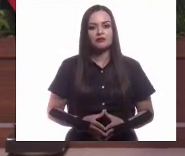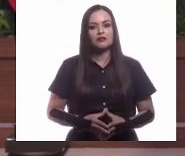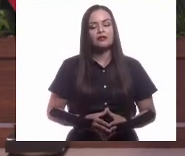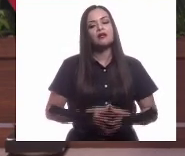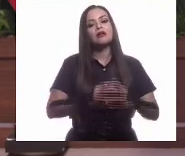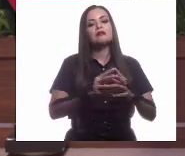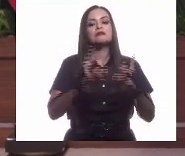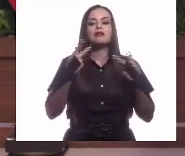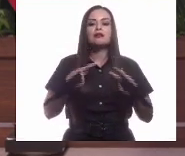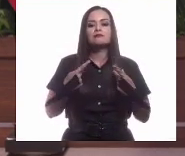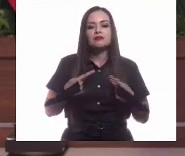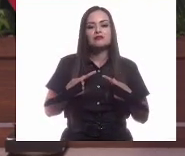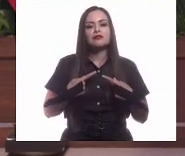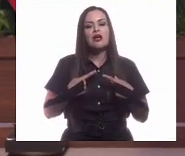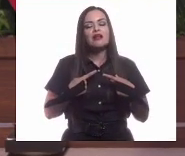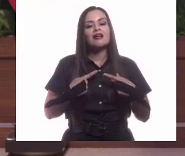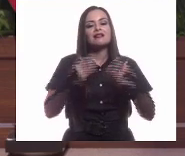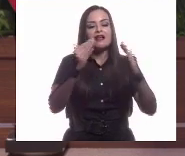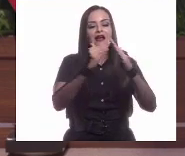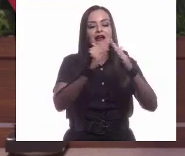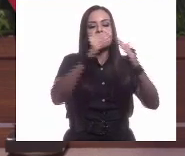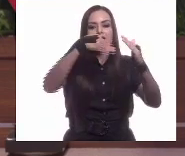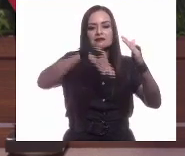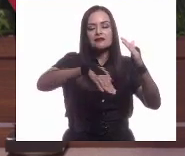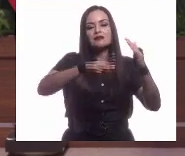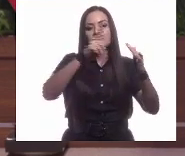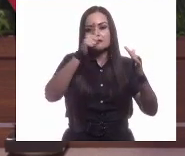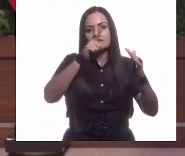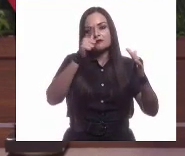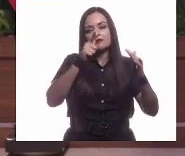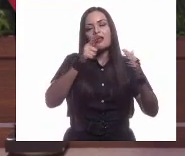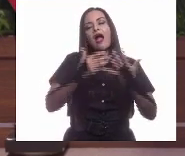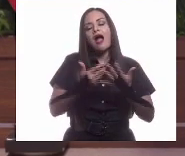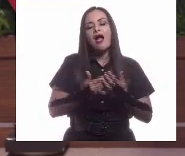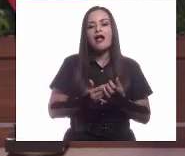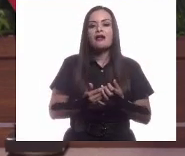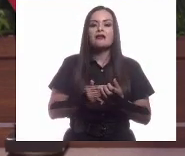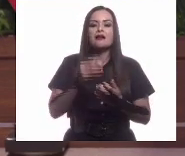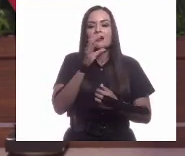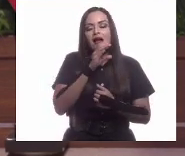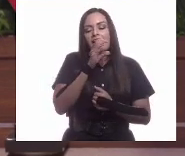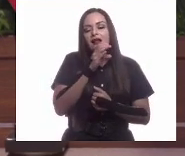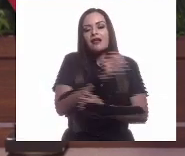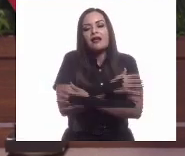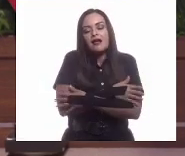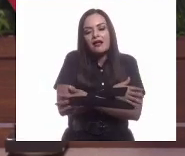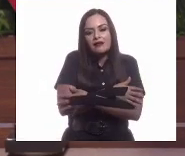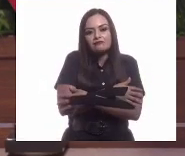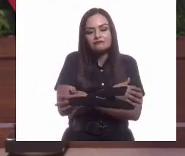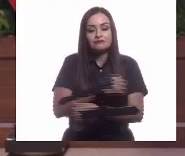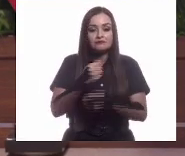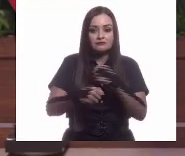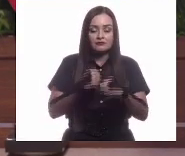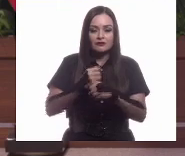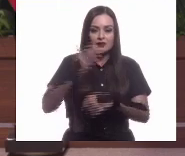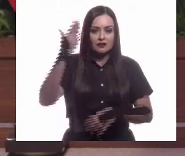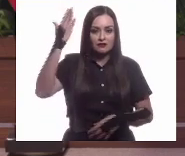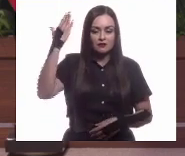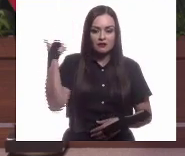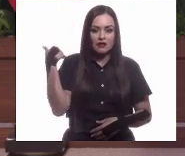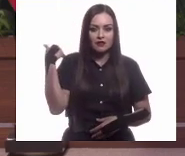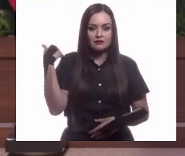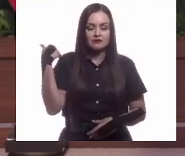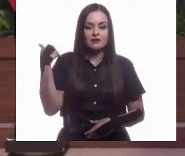estabilidad, les da armonía, además les da hasta conexión con los demás. En los últimos años ampliamos la red